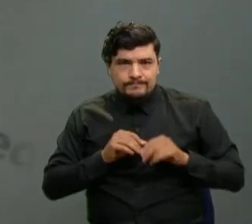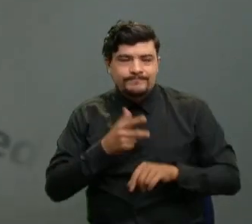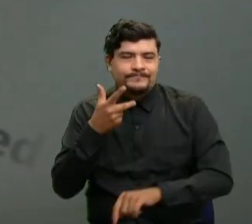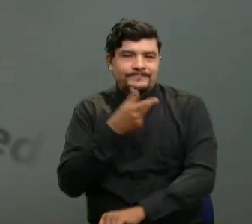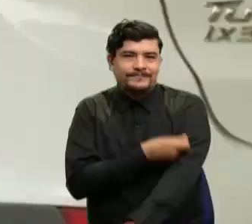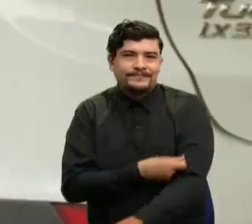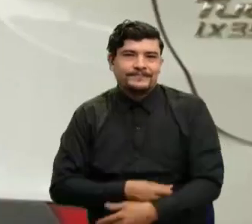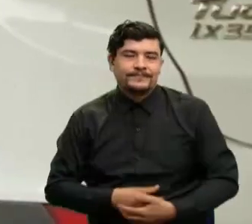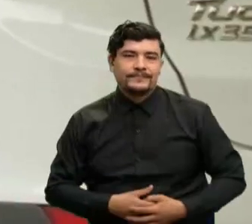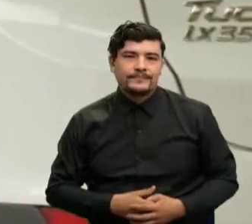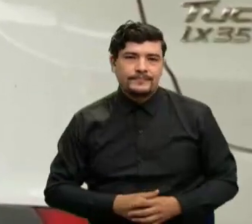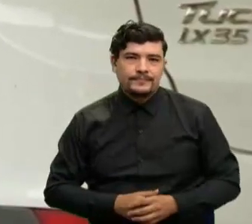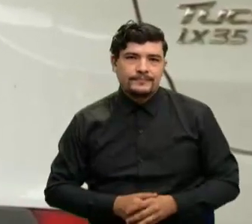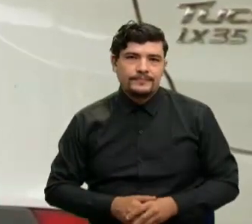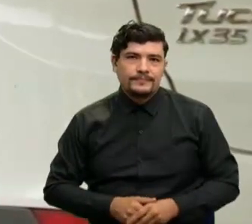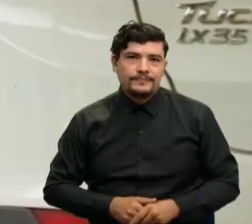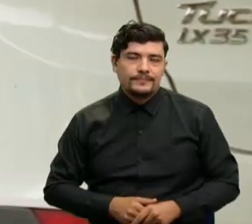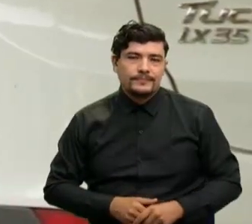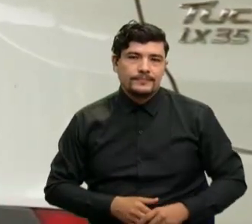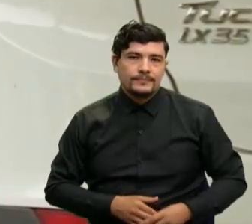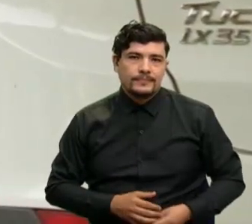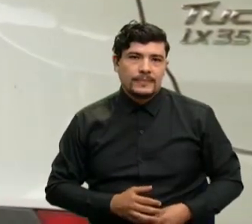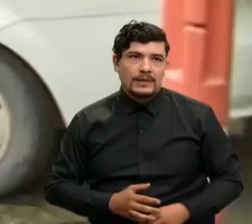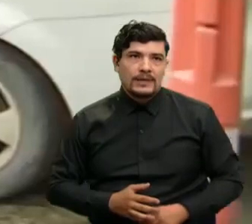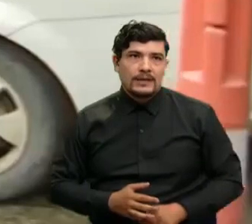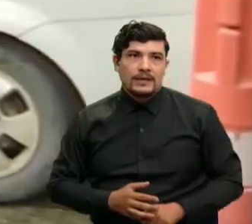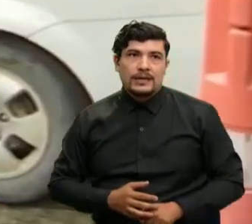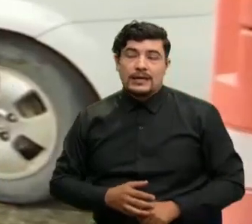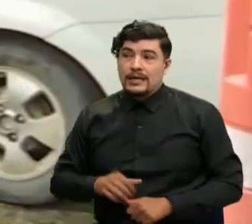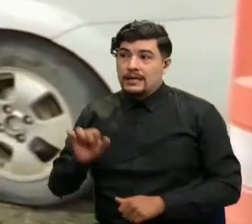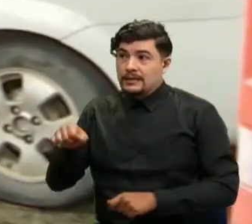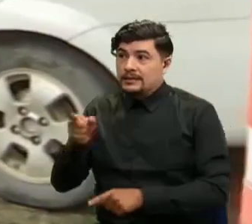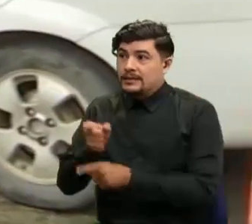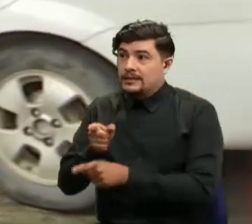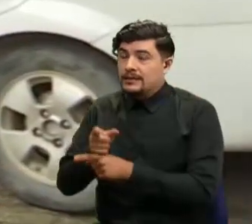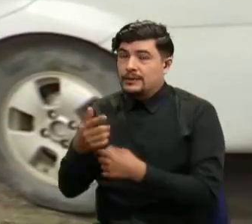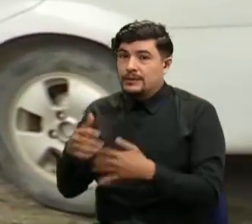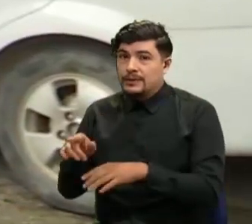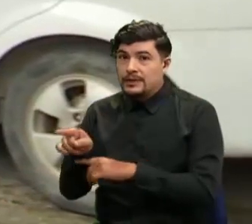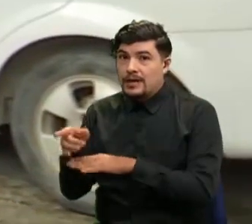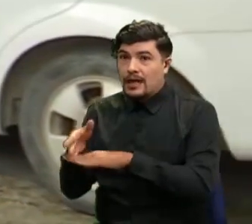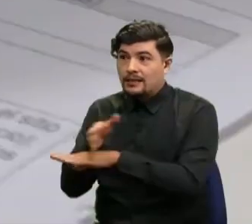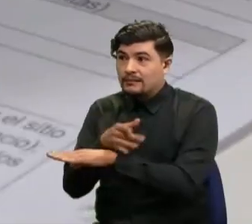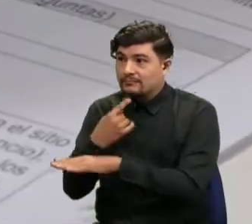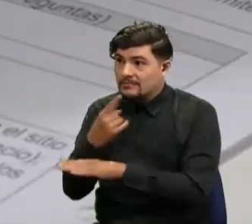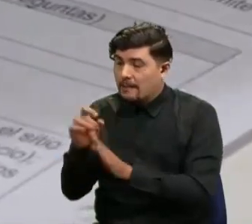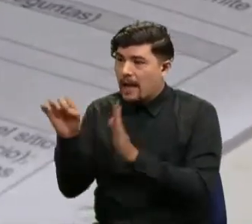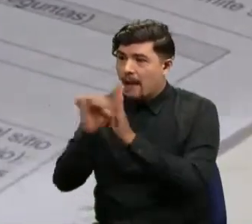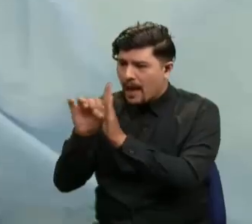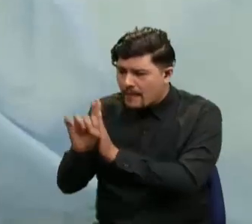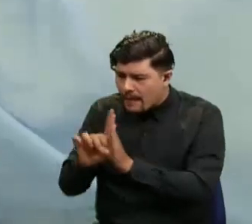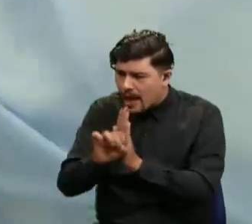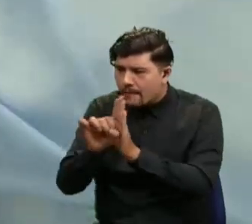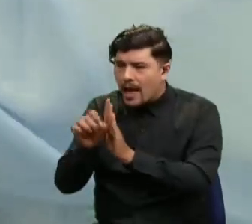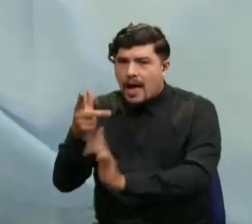usted lo ha dicho y hace un momento el doctor Juan José Rey lo mencionaba precisamente, que todas las vacunas sirven. ¿Cómo se está luchando